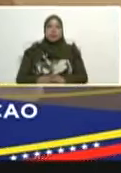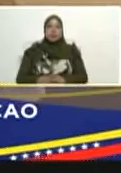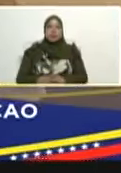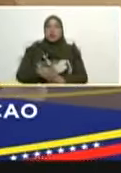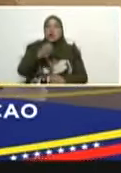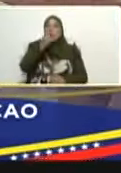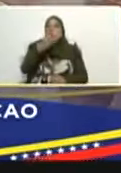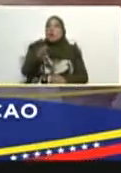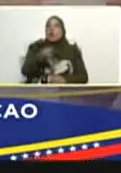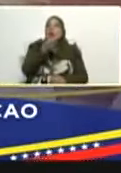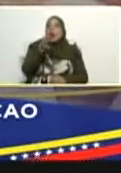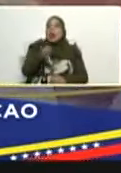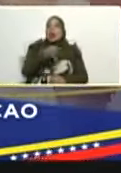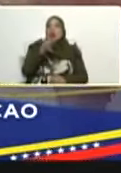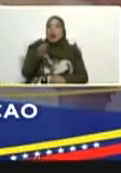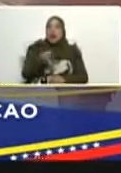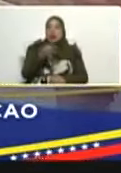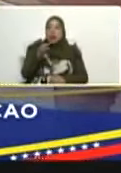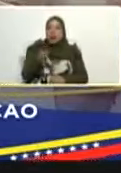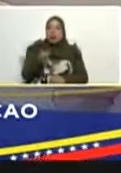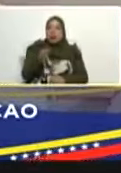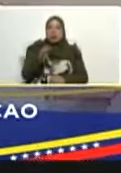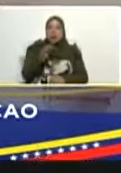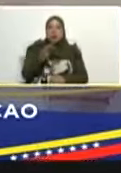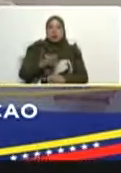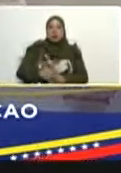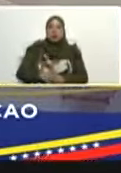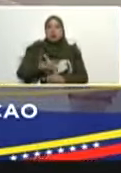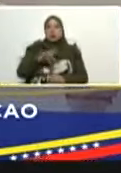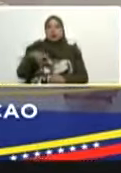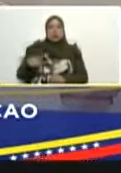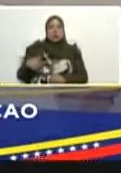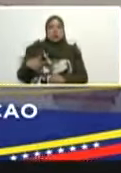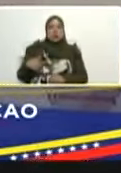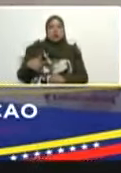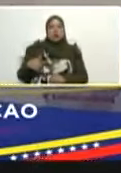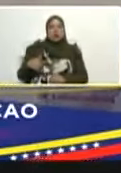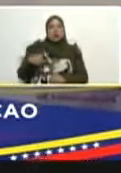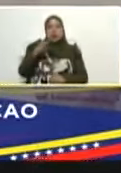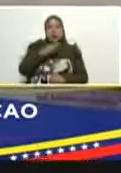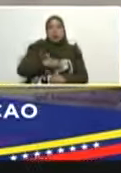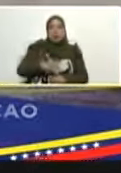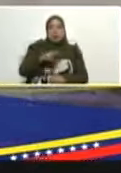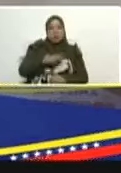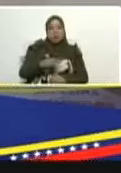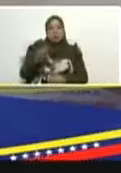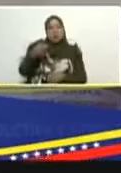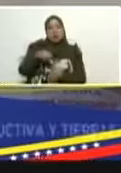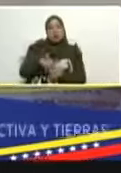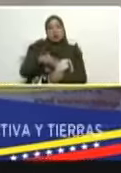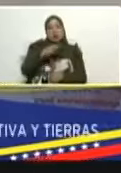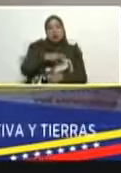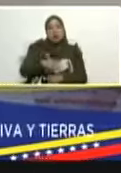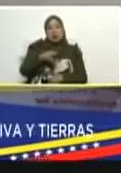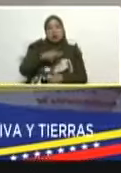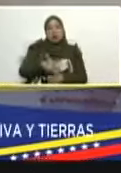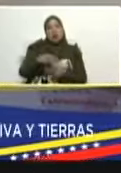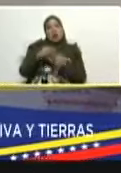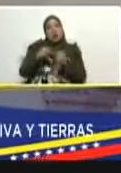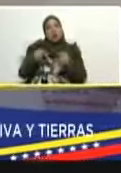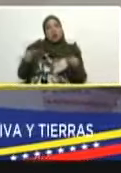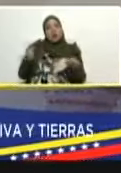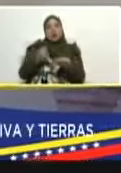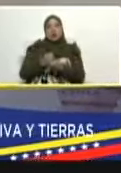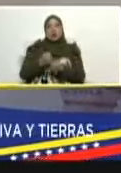Buenas tardes, señor presidente. Nosotros en esta misión entramos el Ministerio de Agricultura y Tierra a través